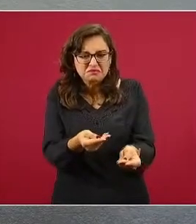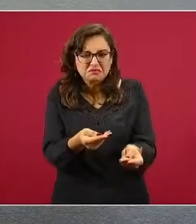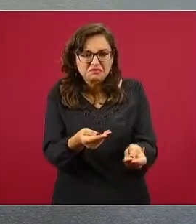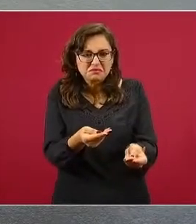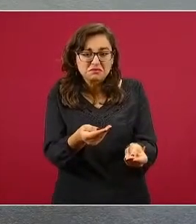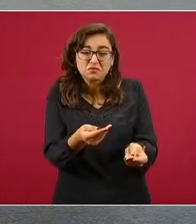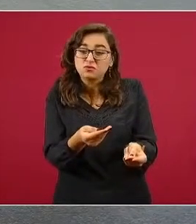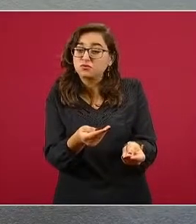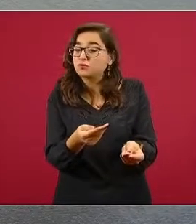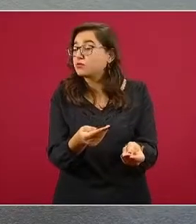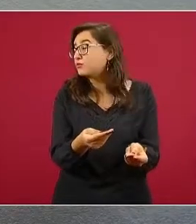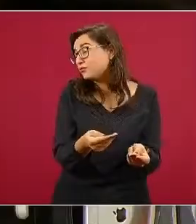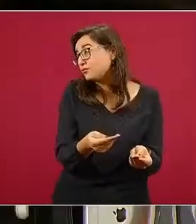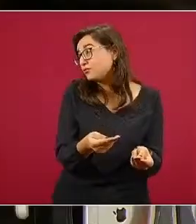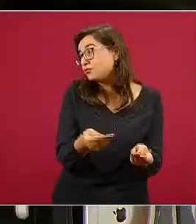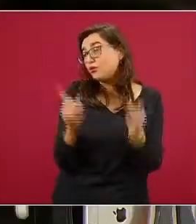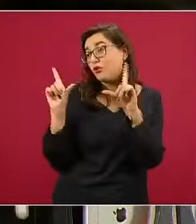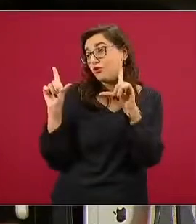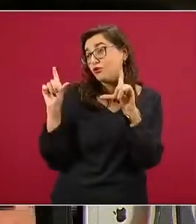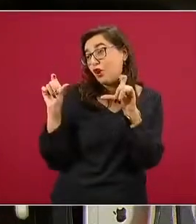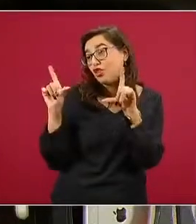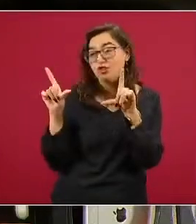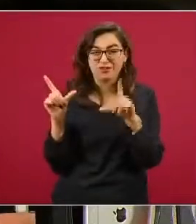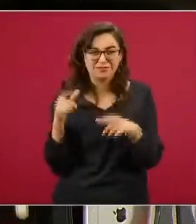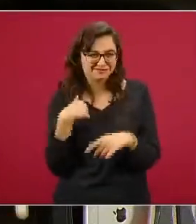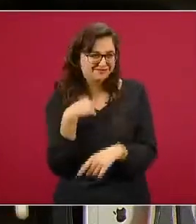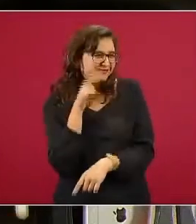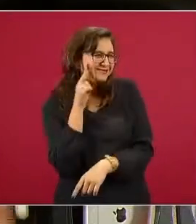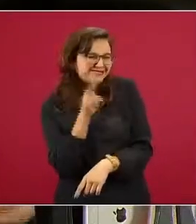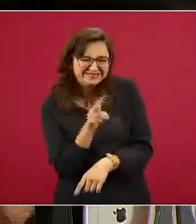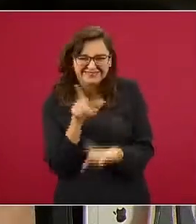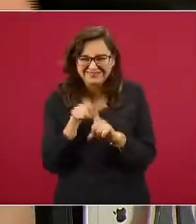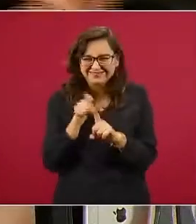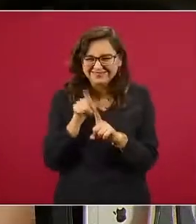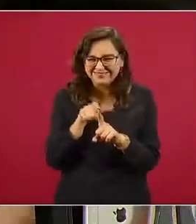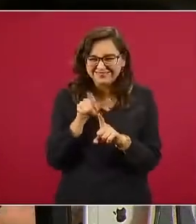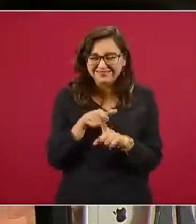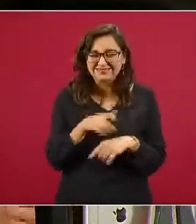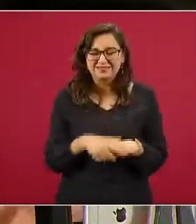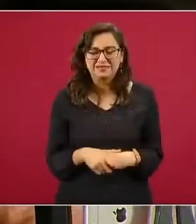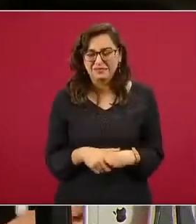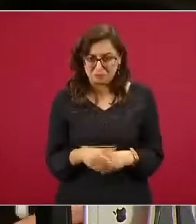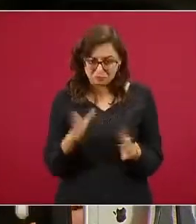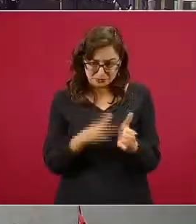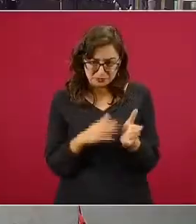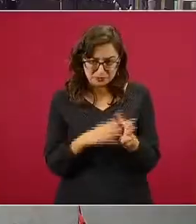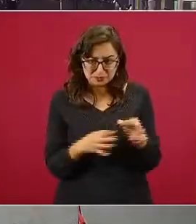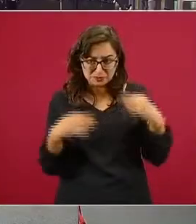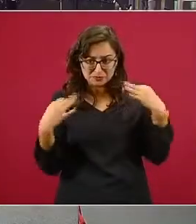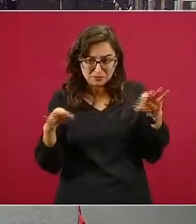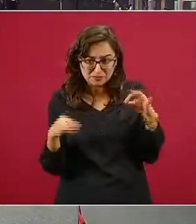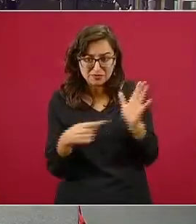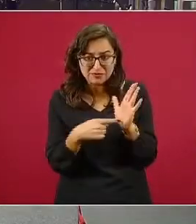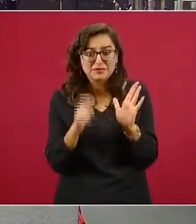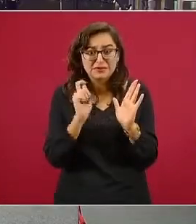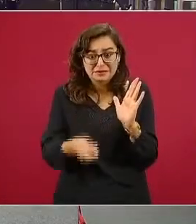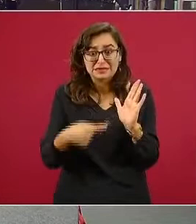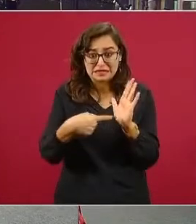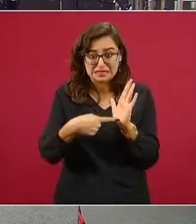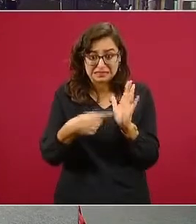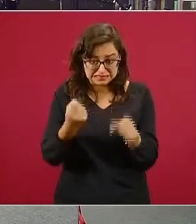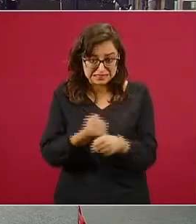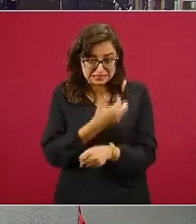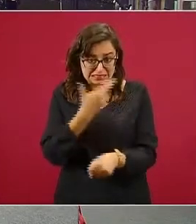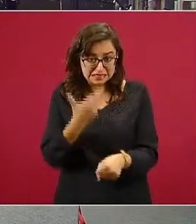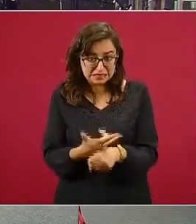voltea para la foto. Yo quisiera saber si este documento justamente es el de estos exsecretarios